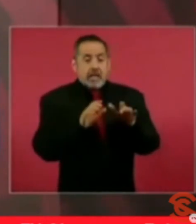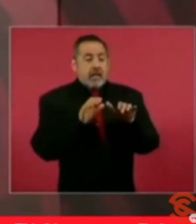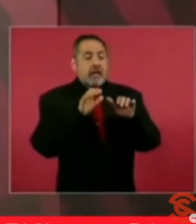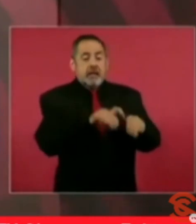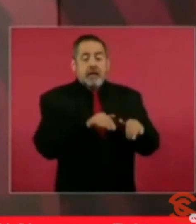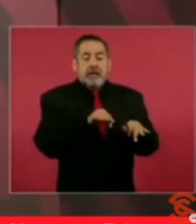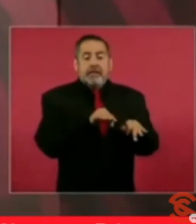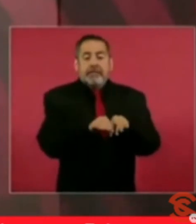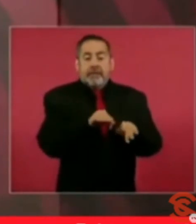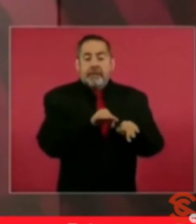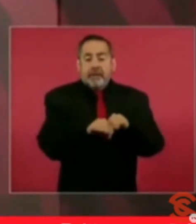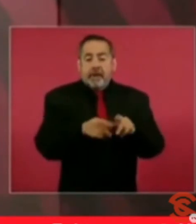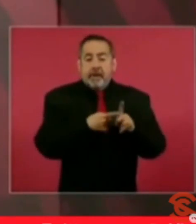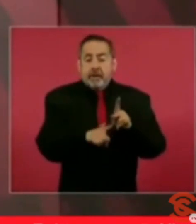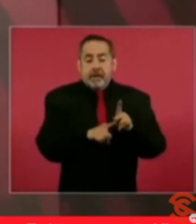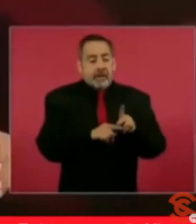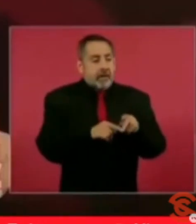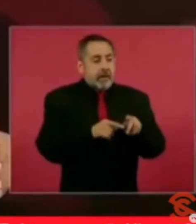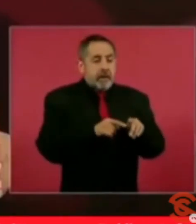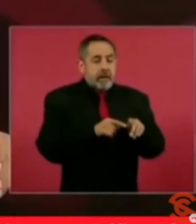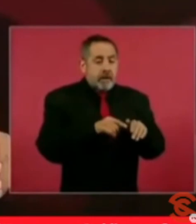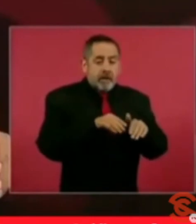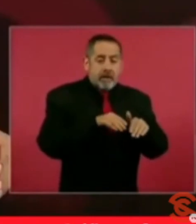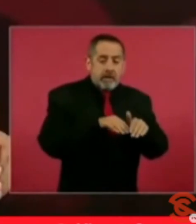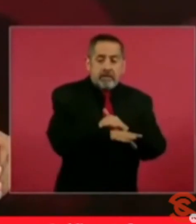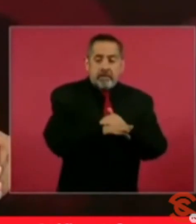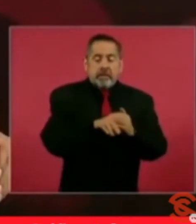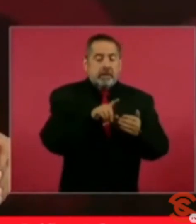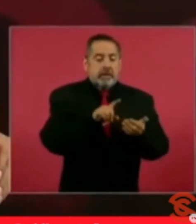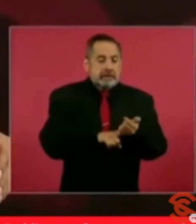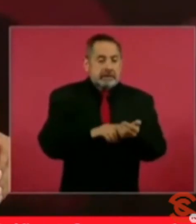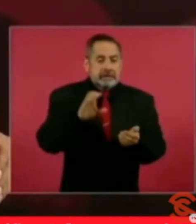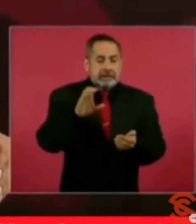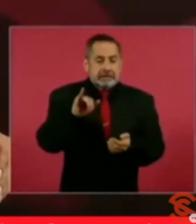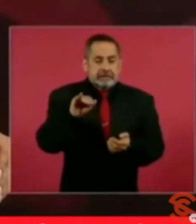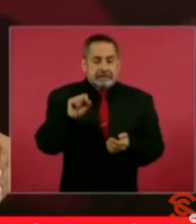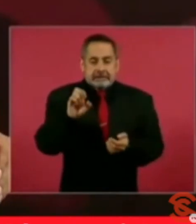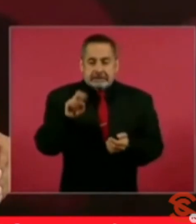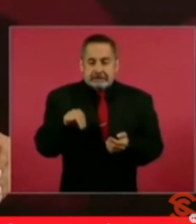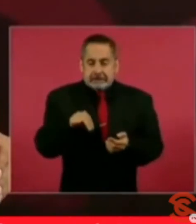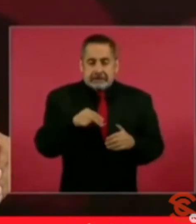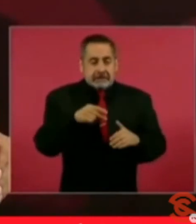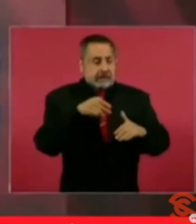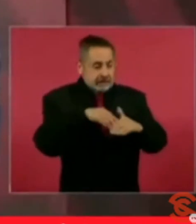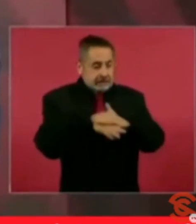inicia su carrera en el CISEN,